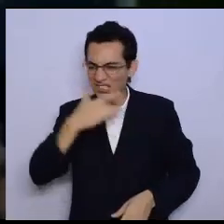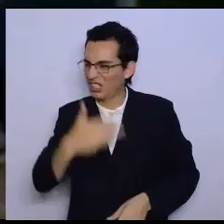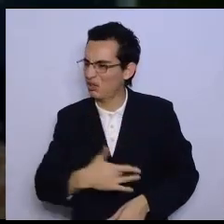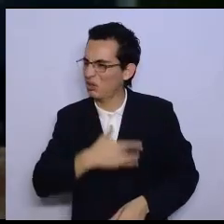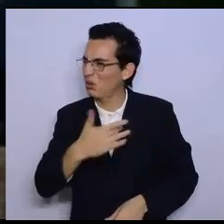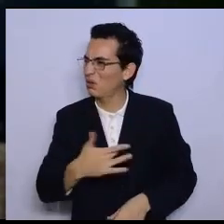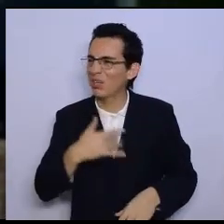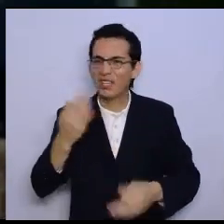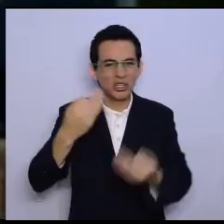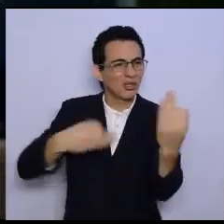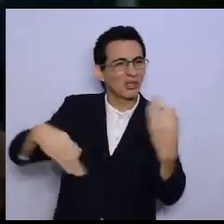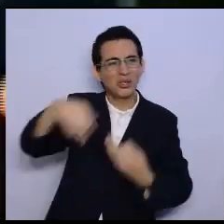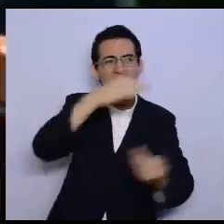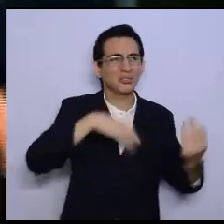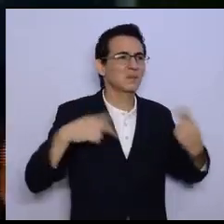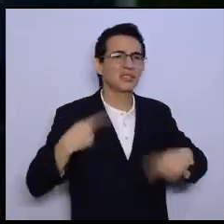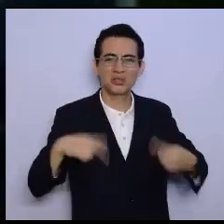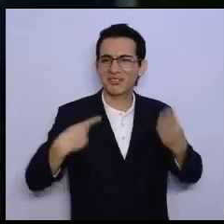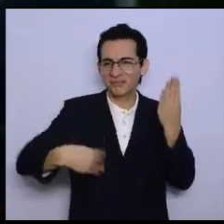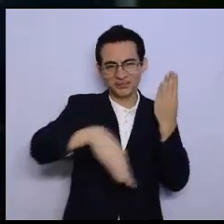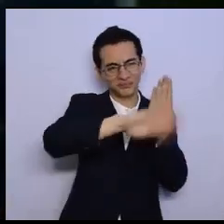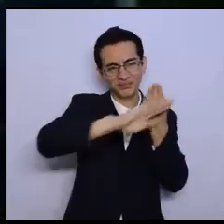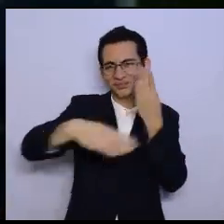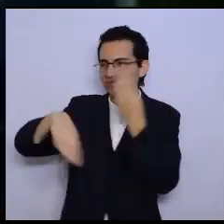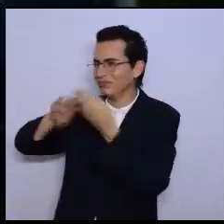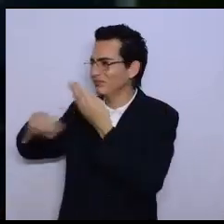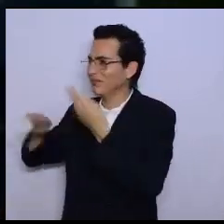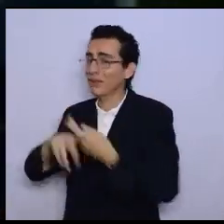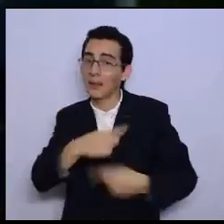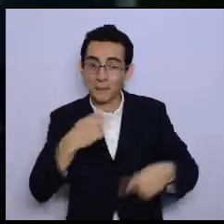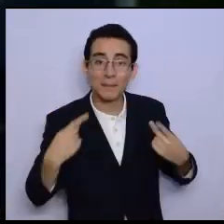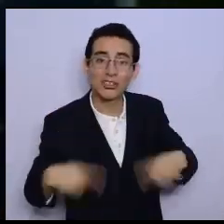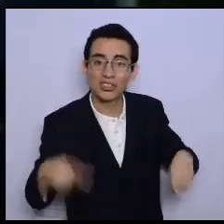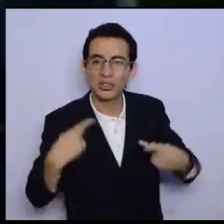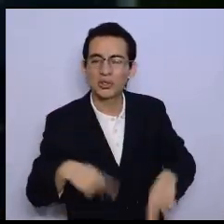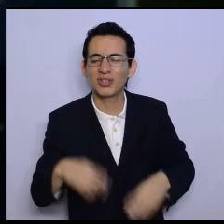despreciado y desechado de los hombres, varón de dolores,